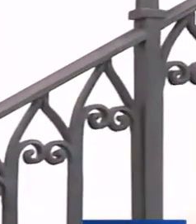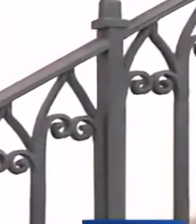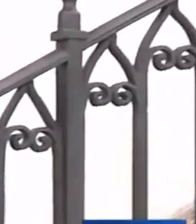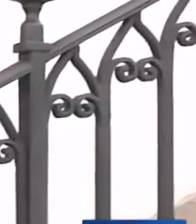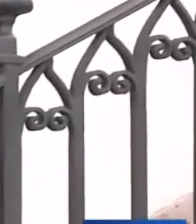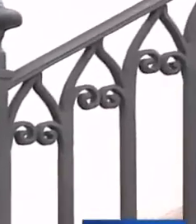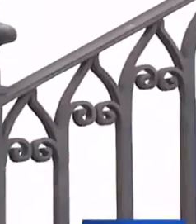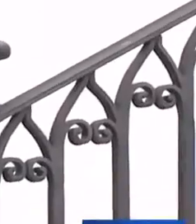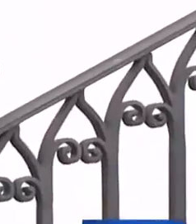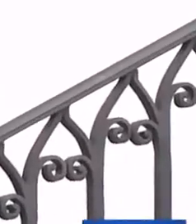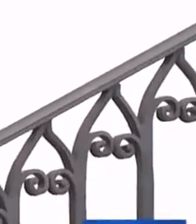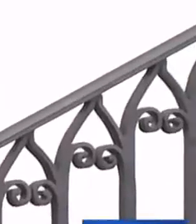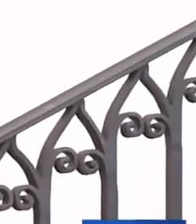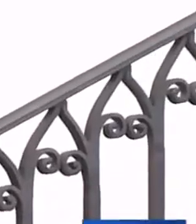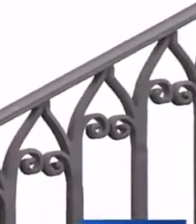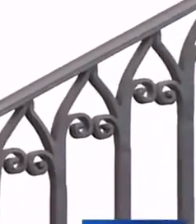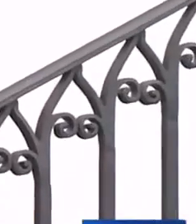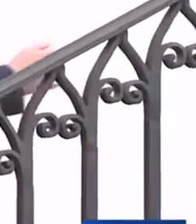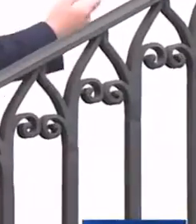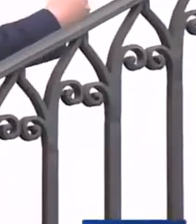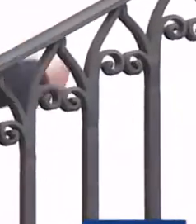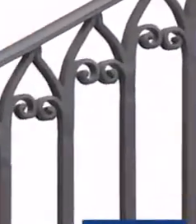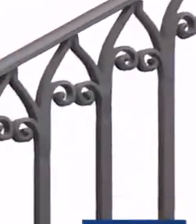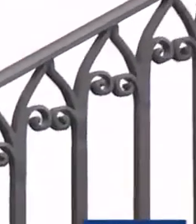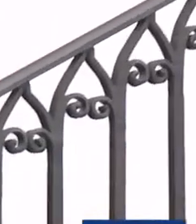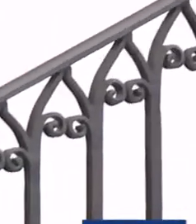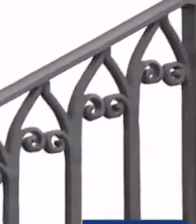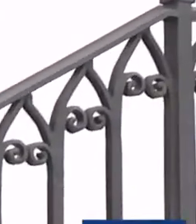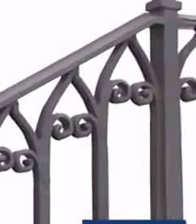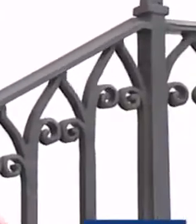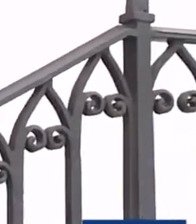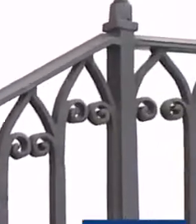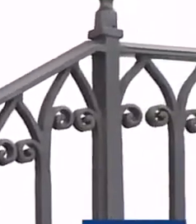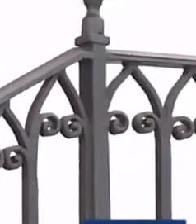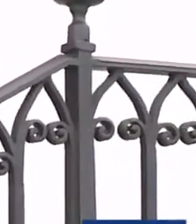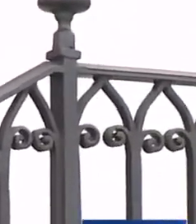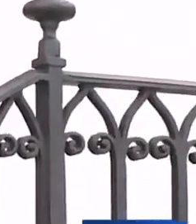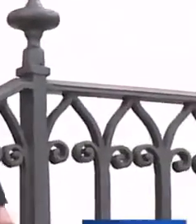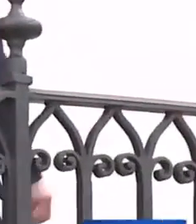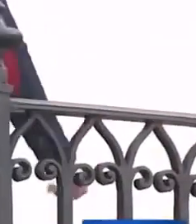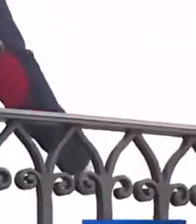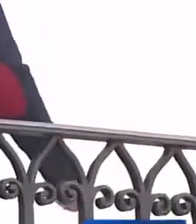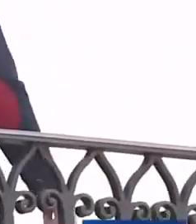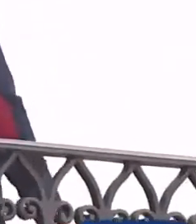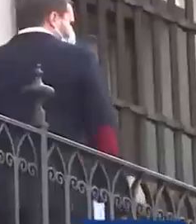reunión vimos, ustedes pudieron ver también que no contestó muchas cosas de contingencia, se abocó más a decir que esta es una reunión de traspaso de información.